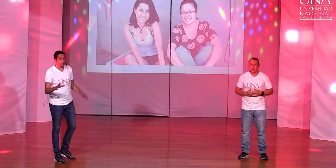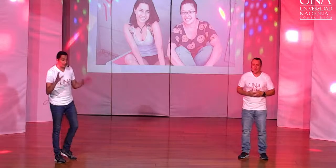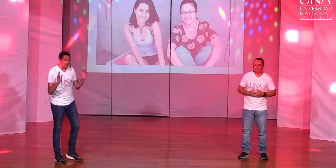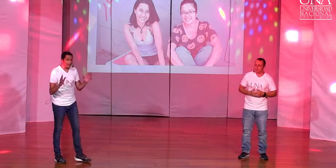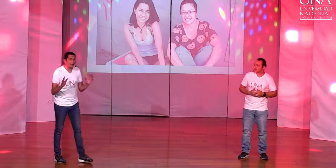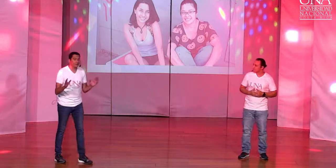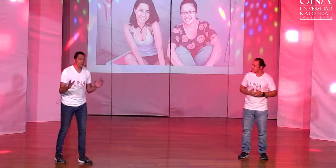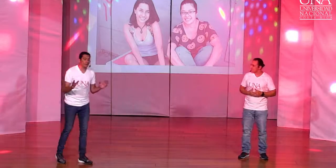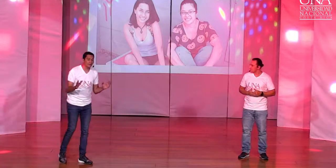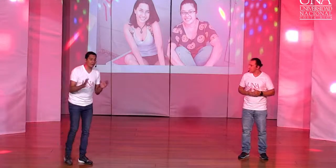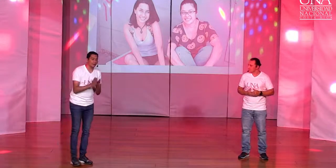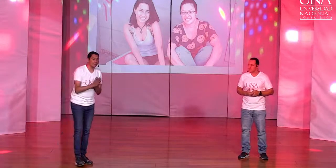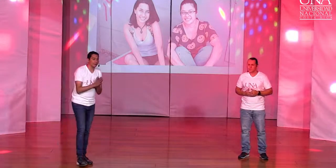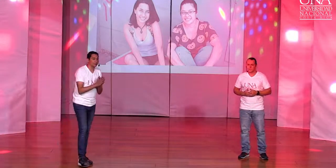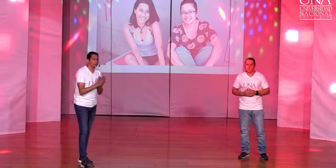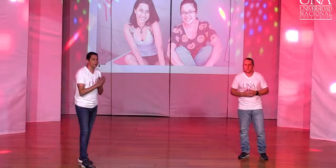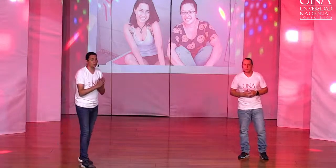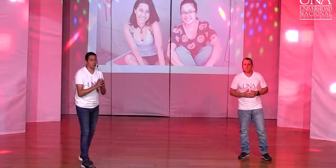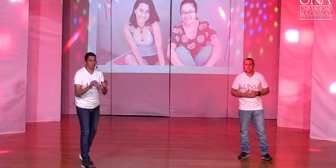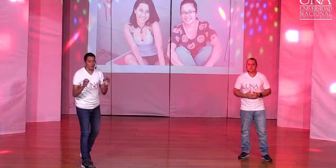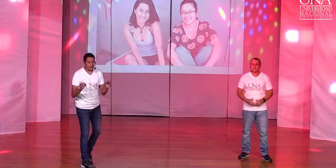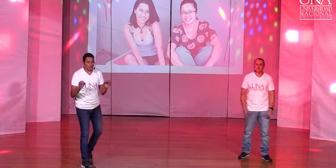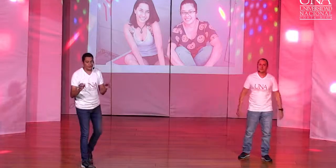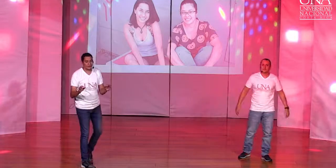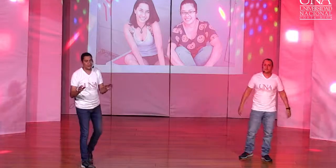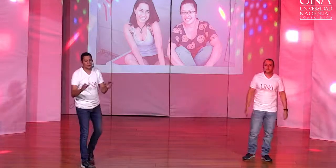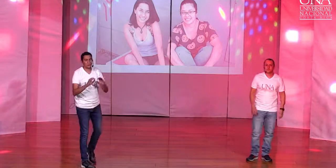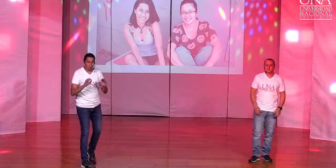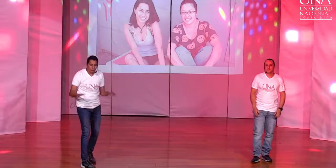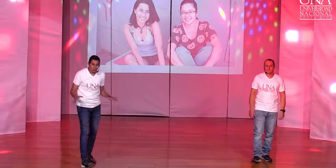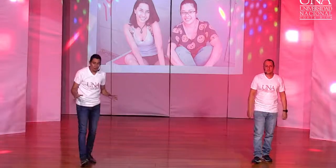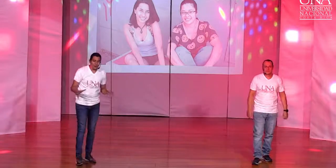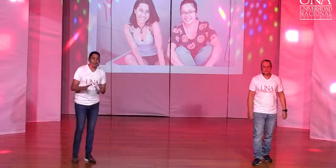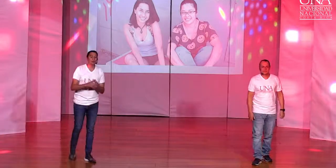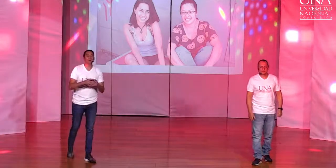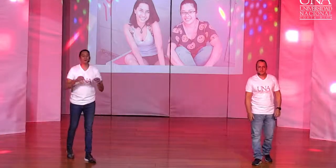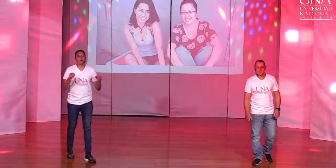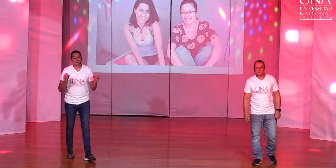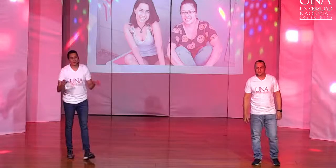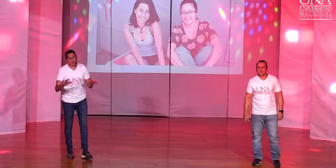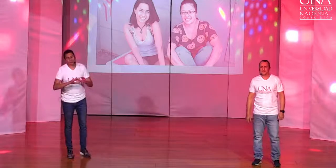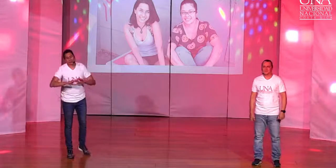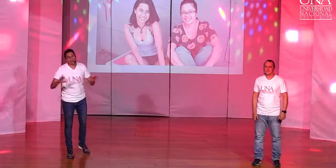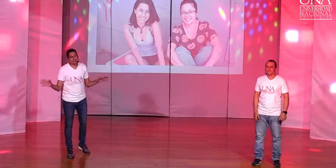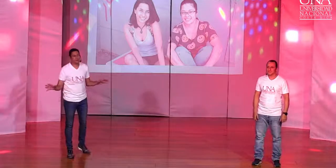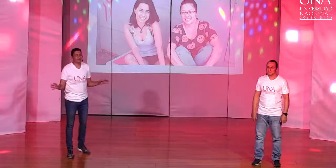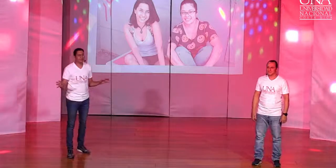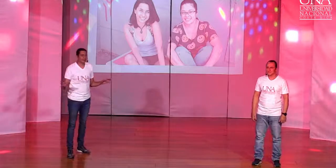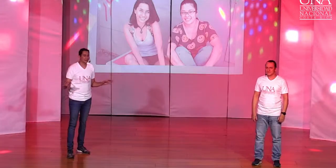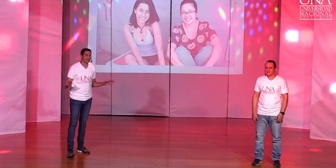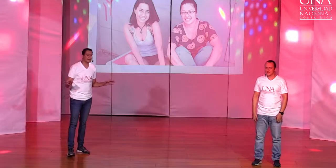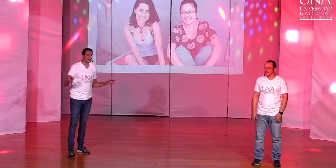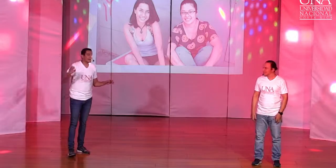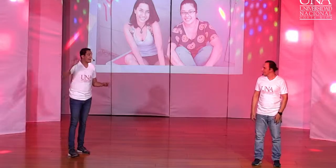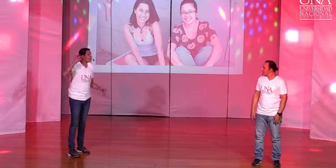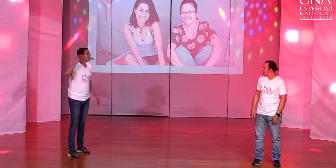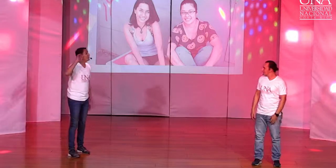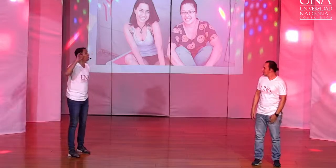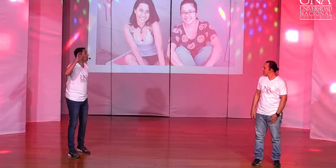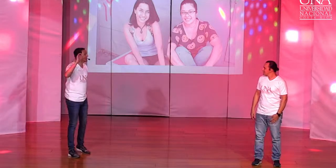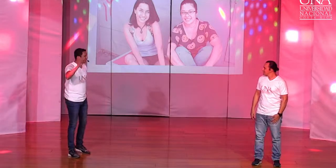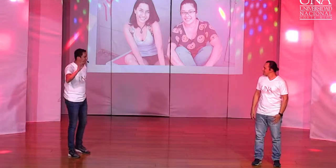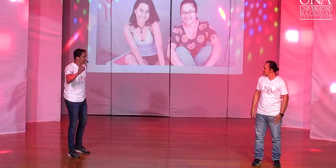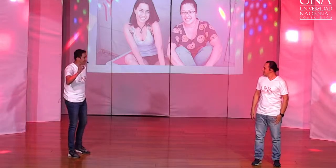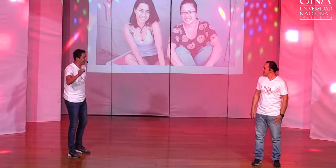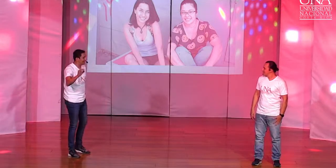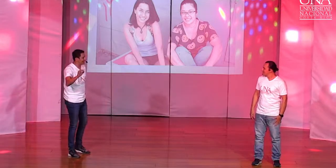perfecto, digamos. Usted se va a dar cuenta ahorita que este proceso que usted va a vivir en esta tarde es único y usted lo va a recordar toda su vida universitaria. Así que hay